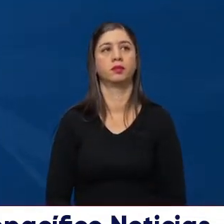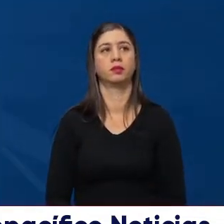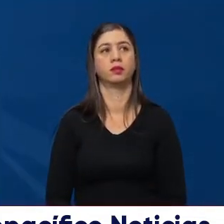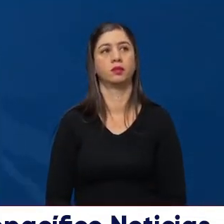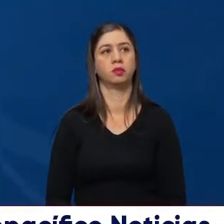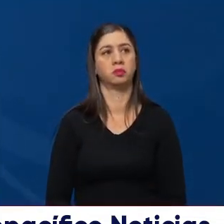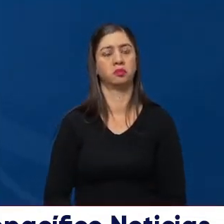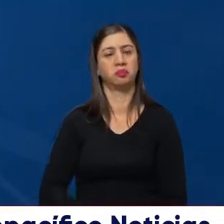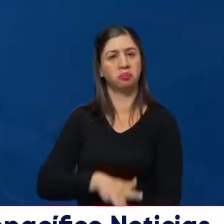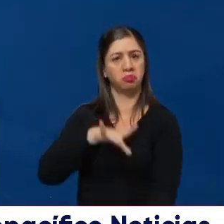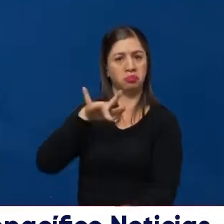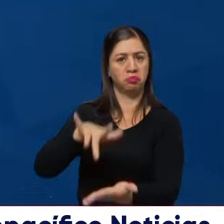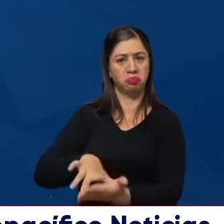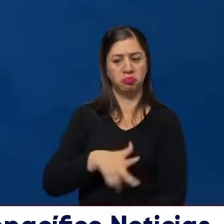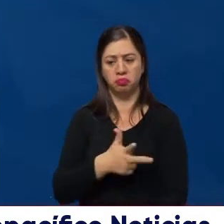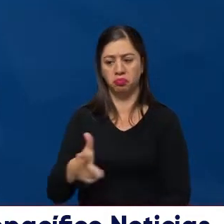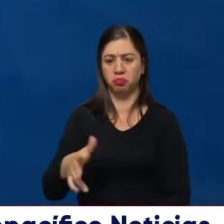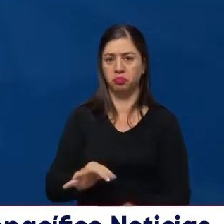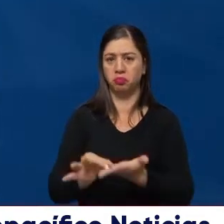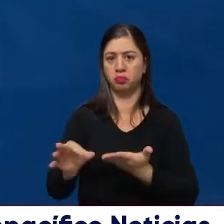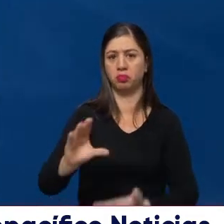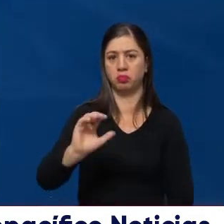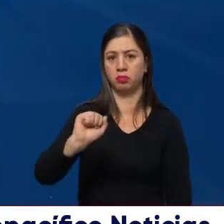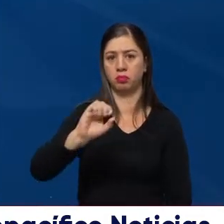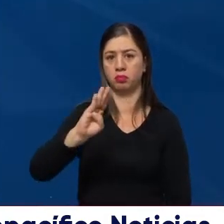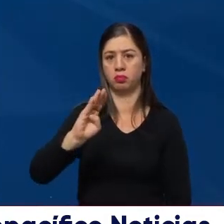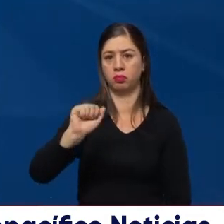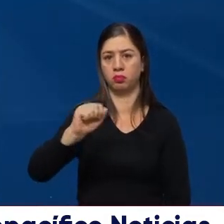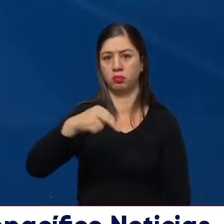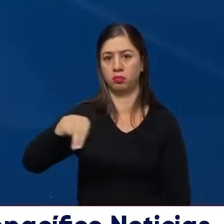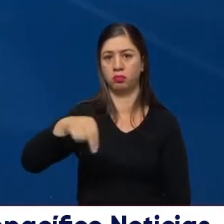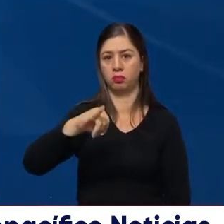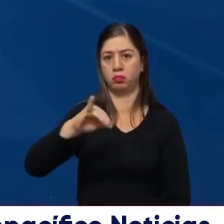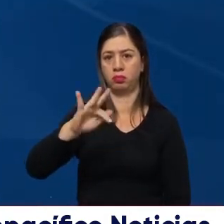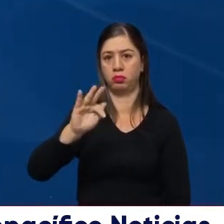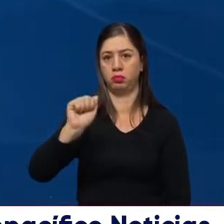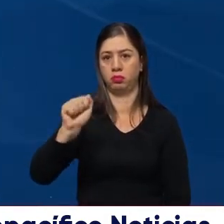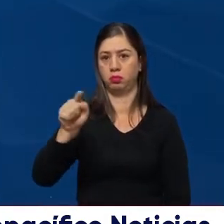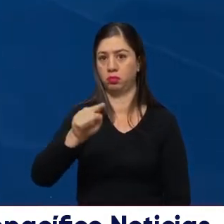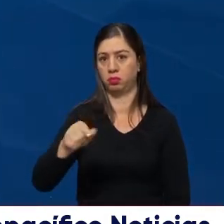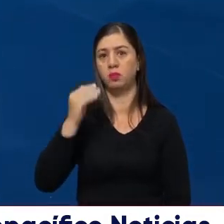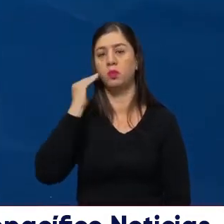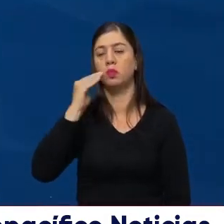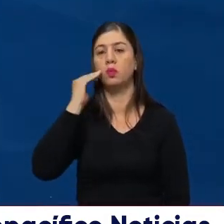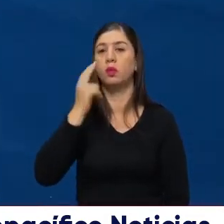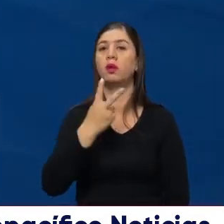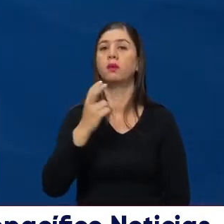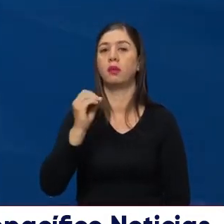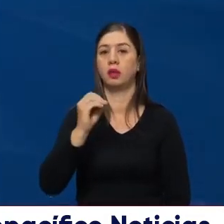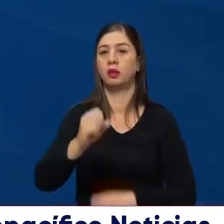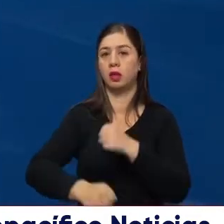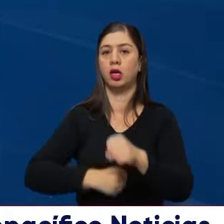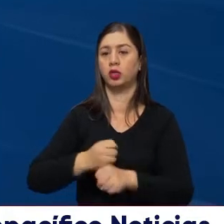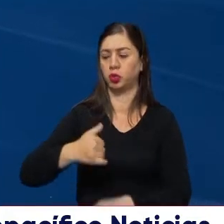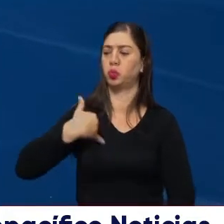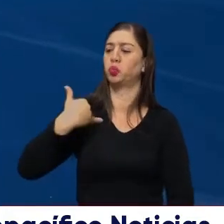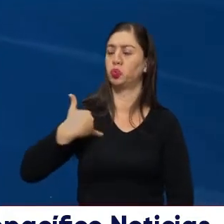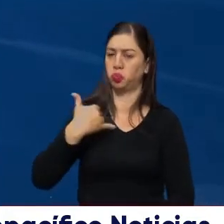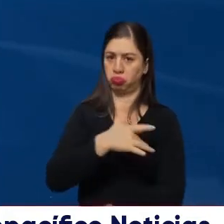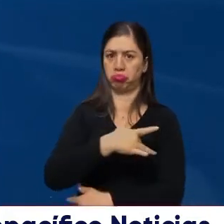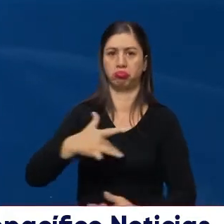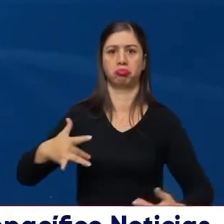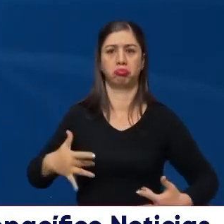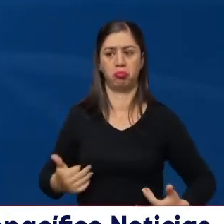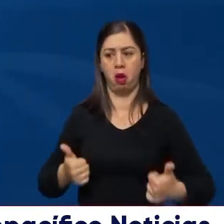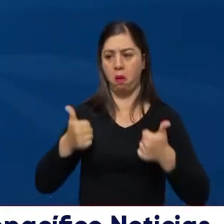Fuimos hasta la vereda Cabañitas, encontramos una mujer de 20 años en muy buen estado de salud, ya